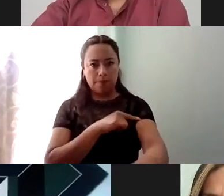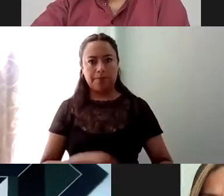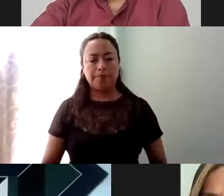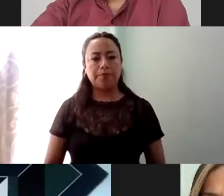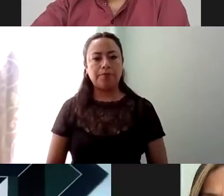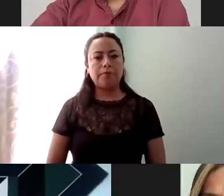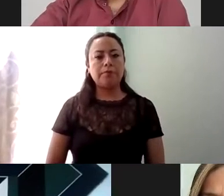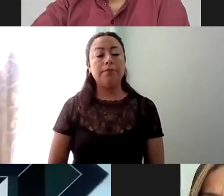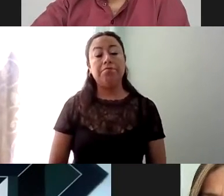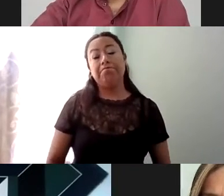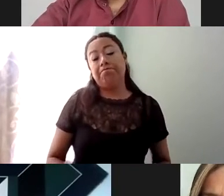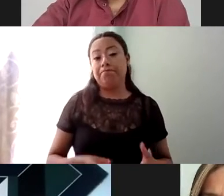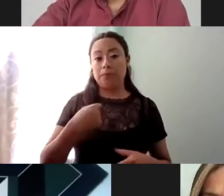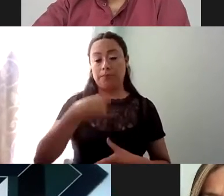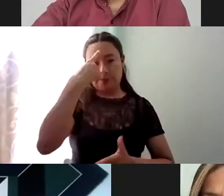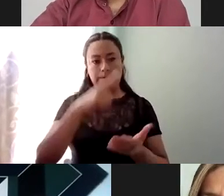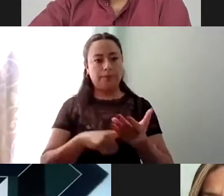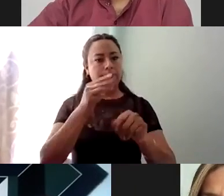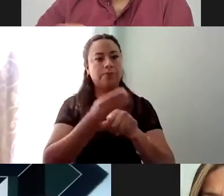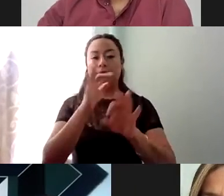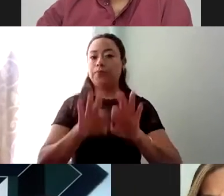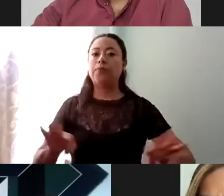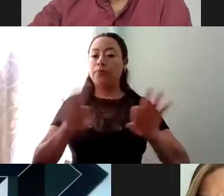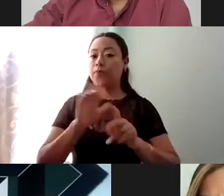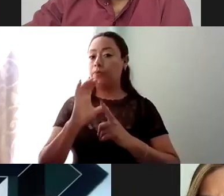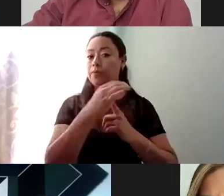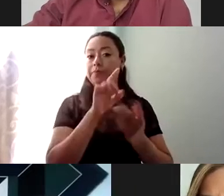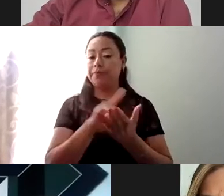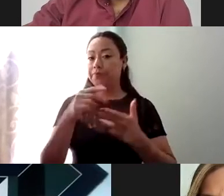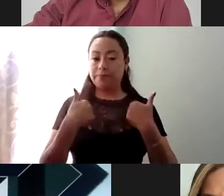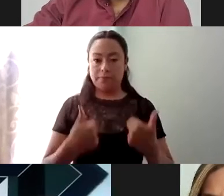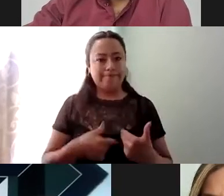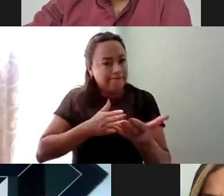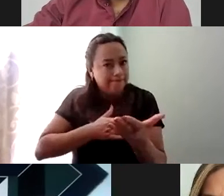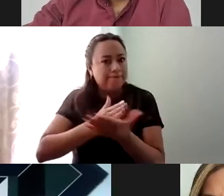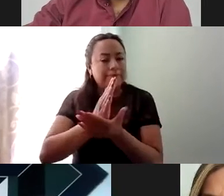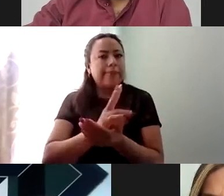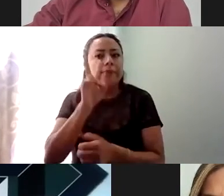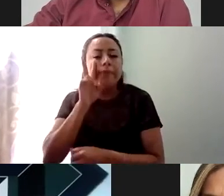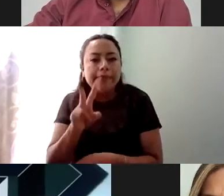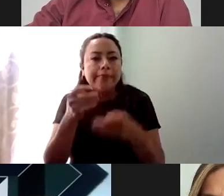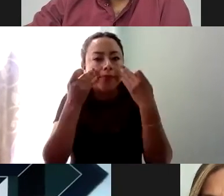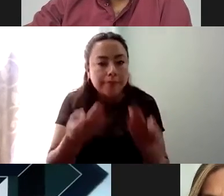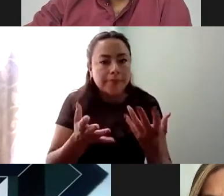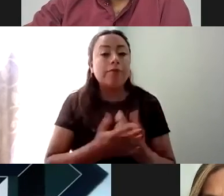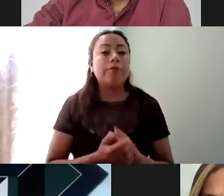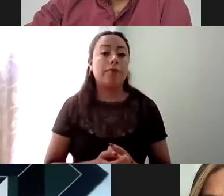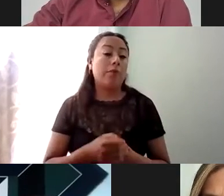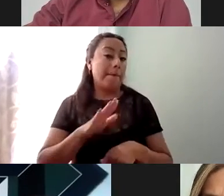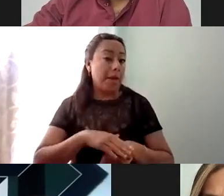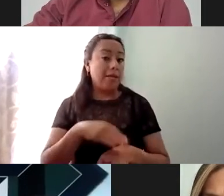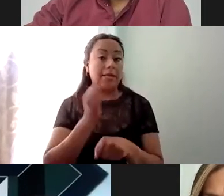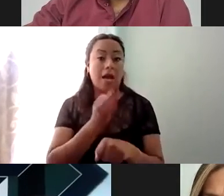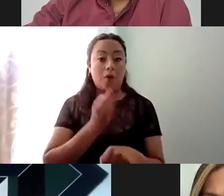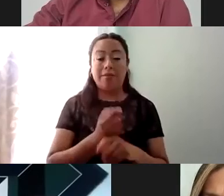¿no? Creo que sí es fundamental que la Comisión de Derechos Humanos se meta a observar, máxime que ya estamos arraigados en toda la